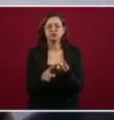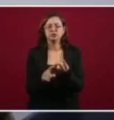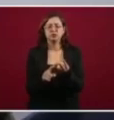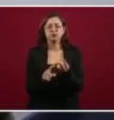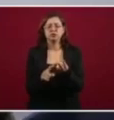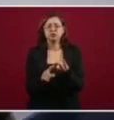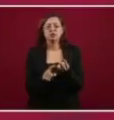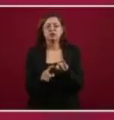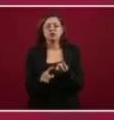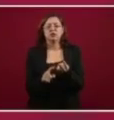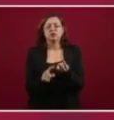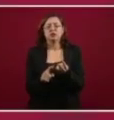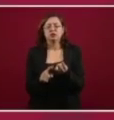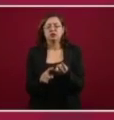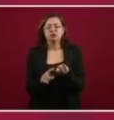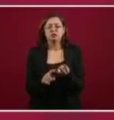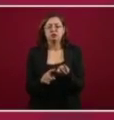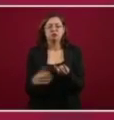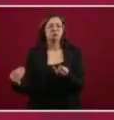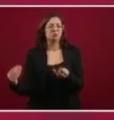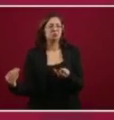Estamos esperando